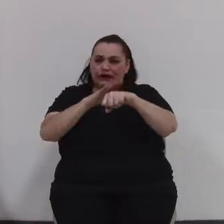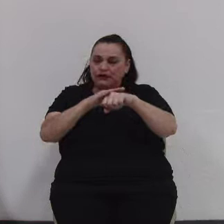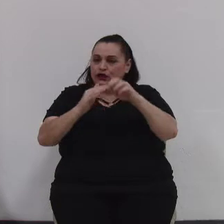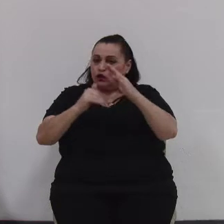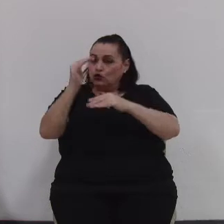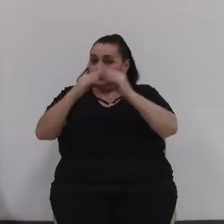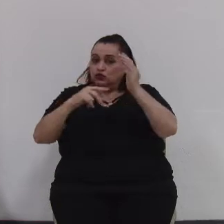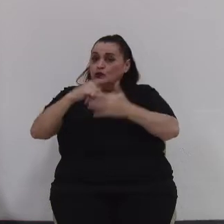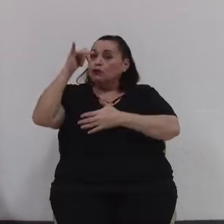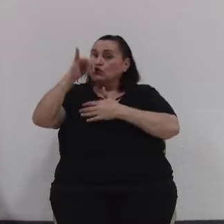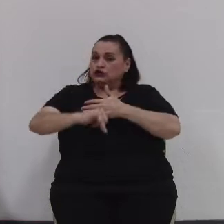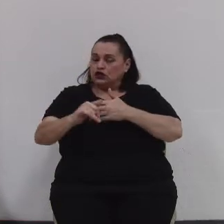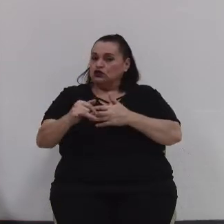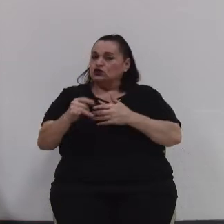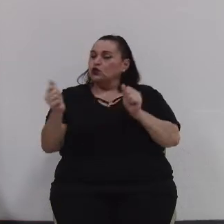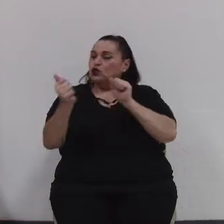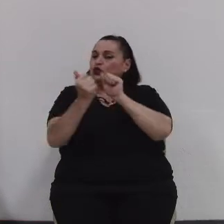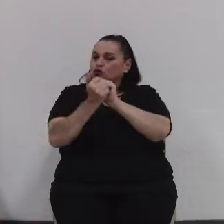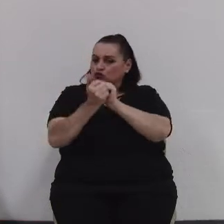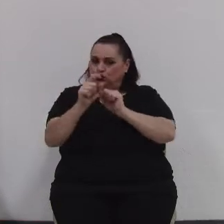común?